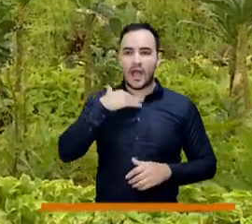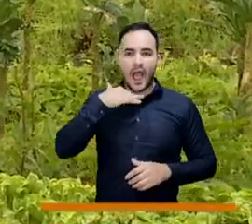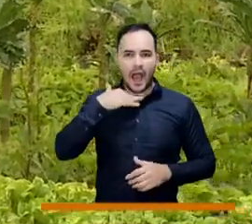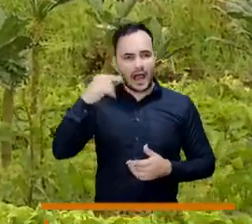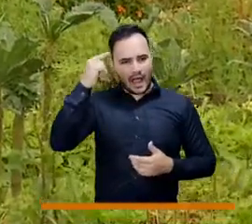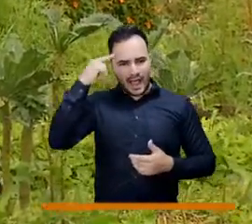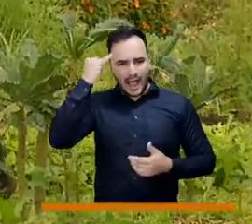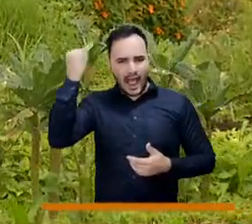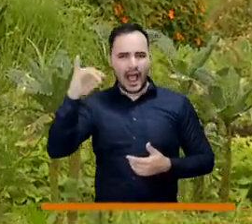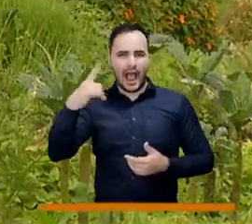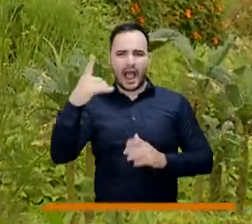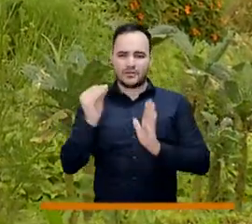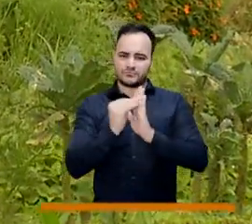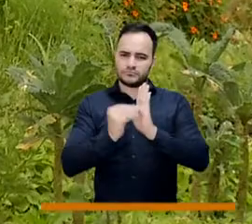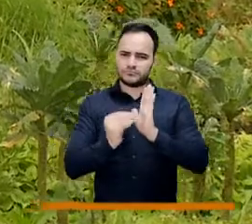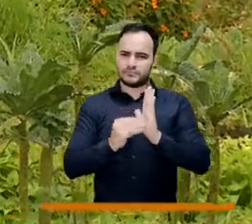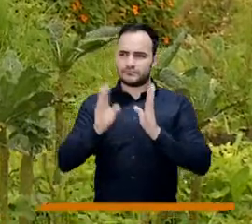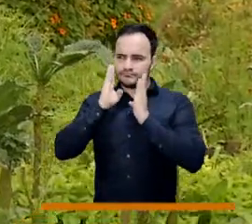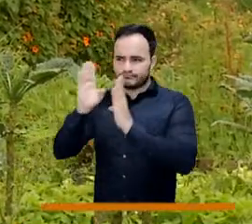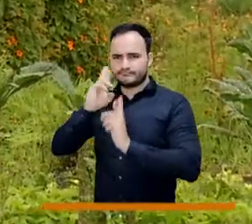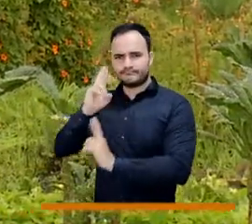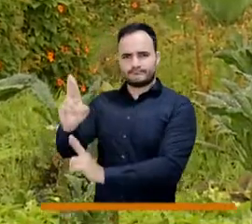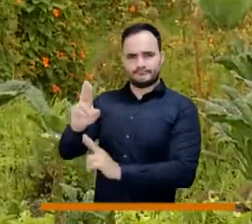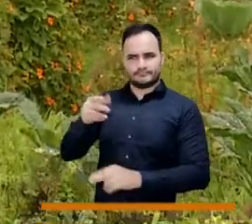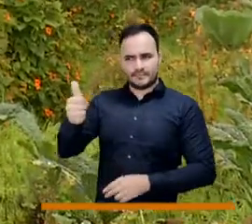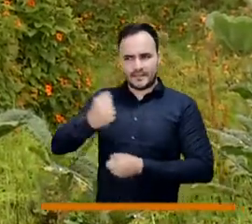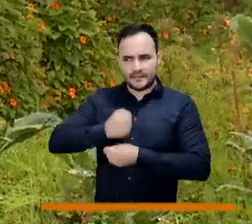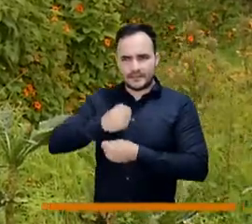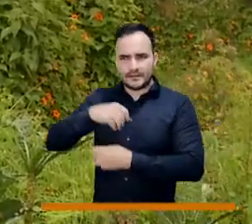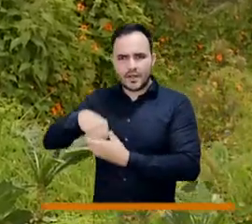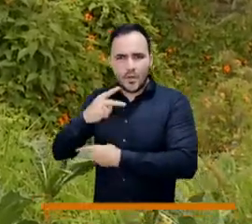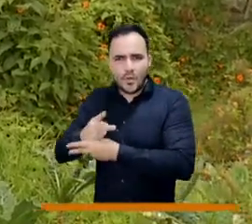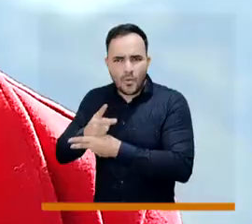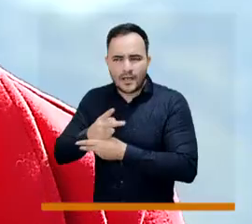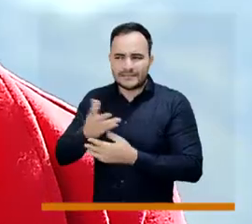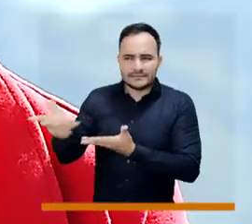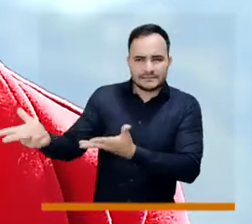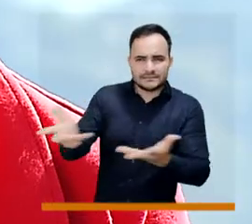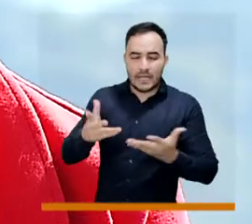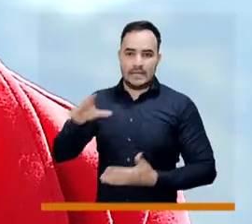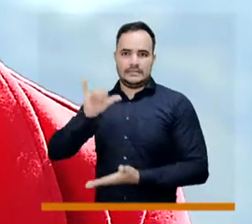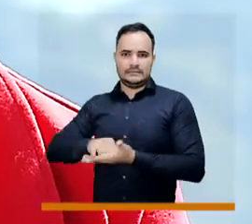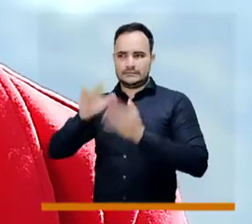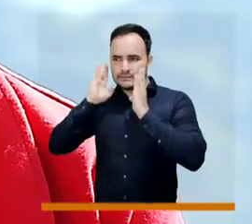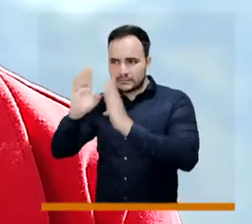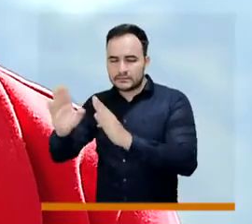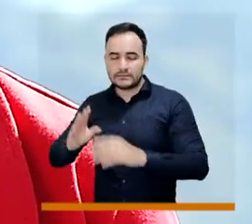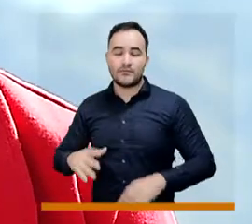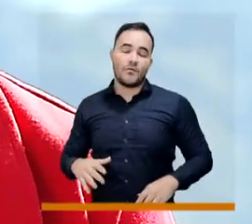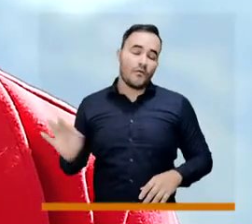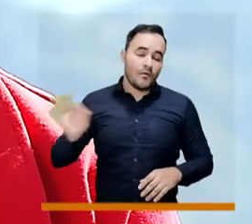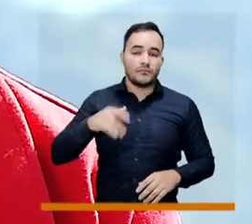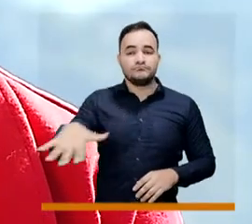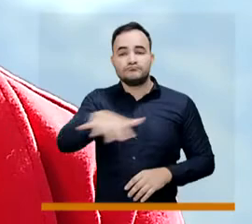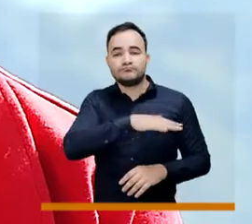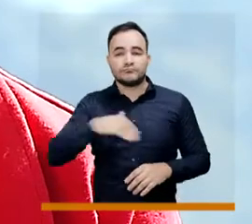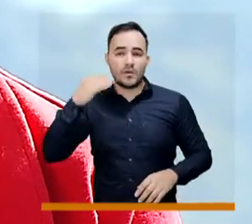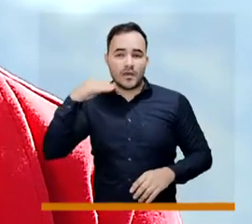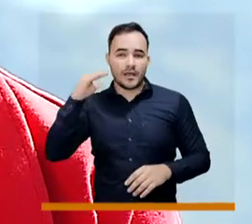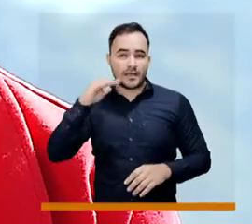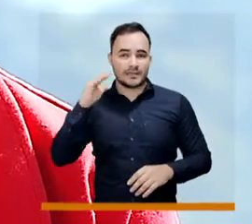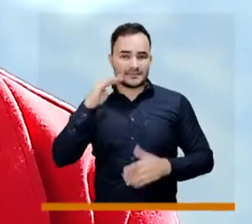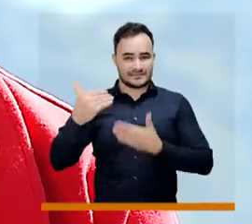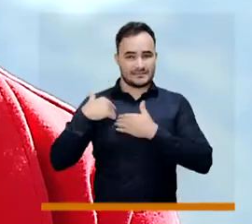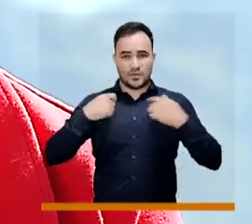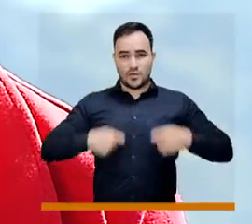existir una redistribución, pero también una mirada al acceso a los servicios públicos. Si las mujeres están al 200% en temas